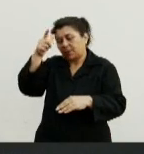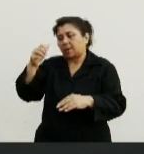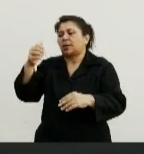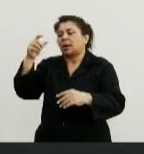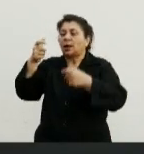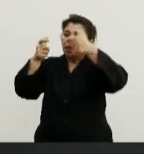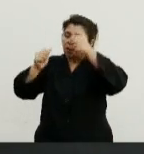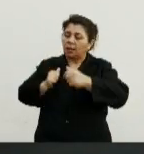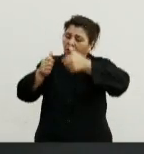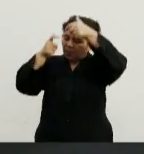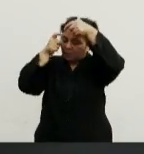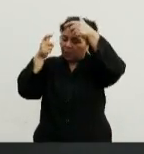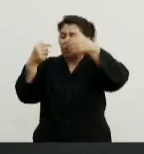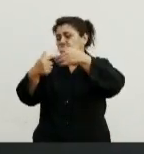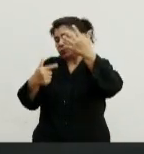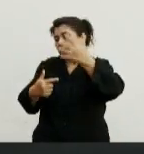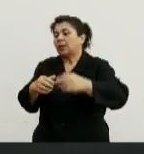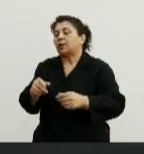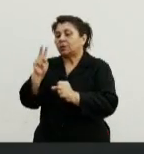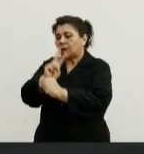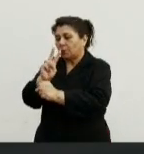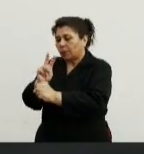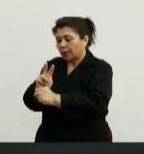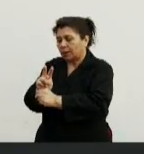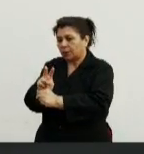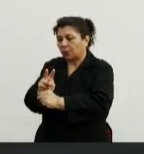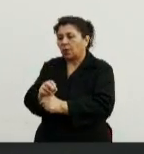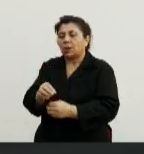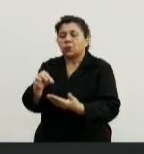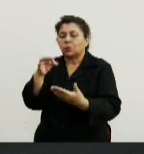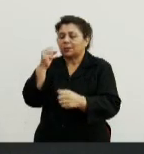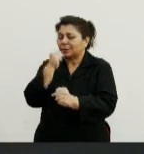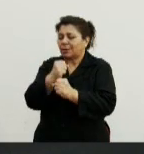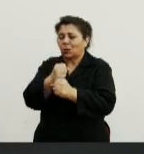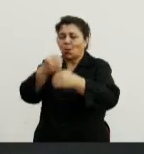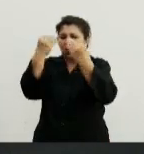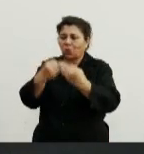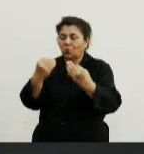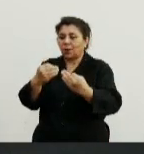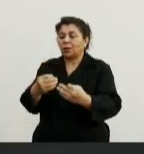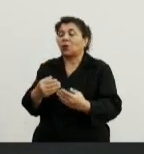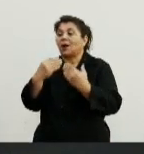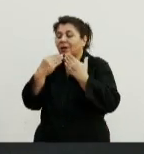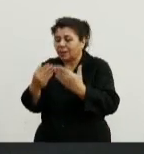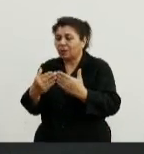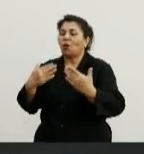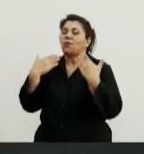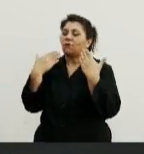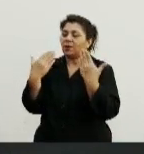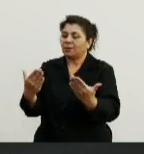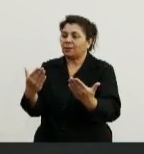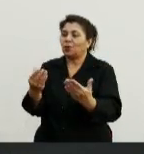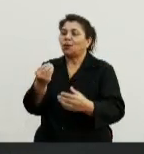se está haciendo un trabajo impecable verdaderamente aquí debo felicitar y agradecer porque tenemos noticia de manera